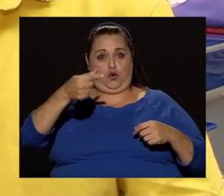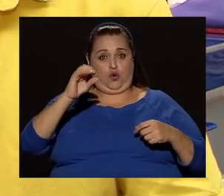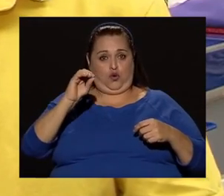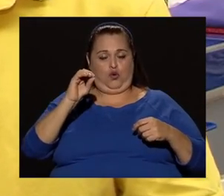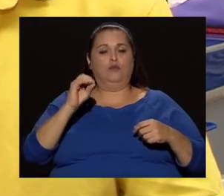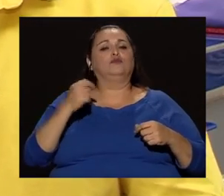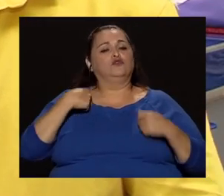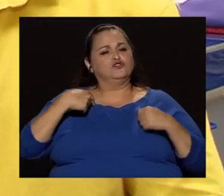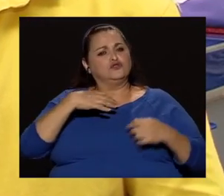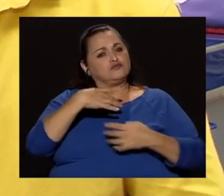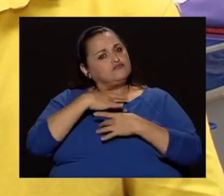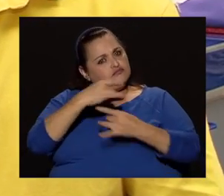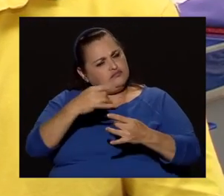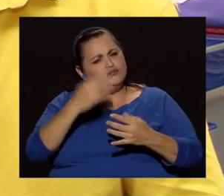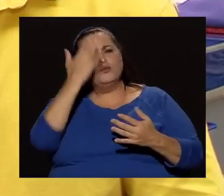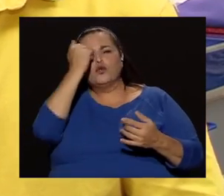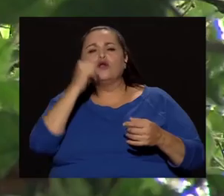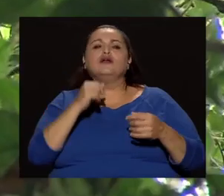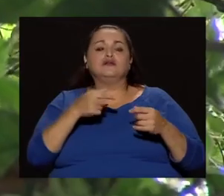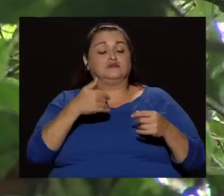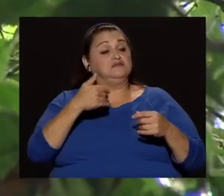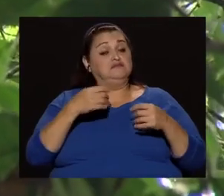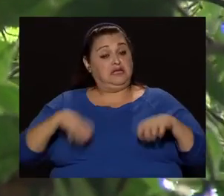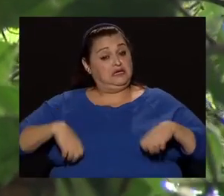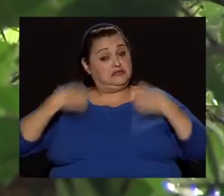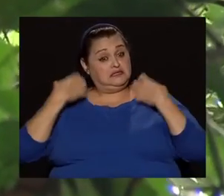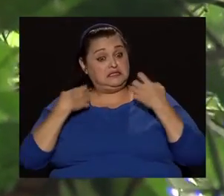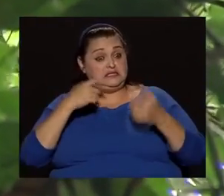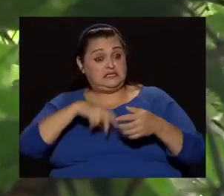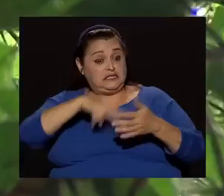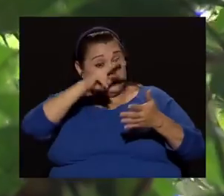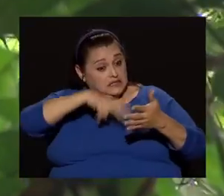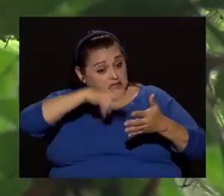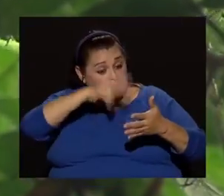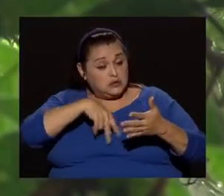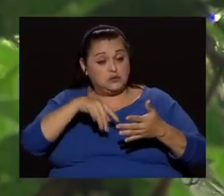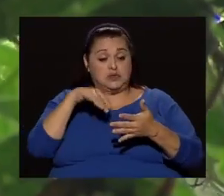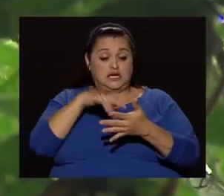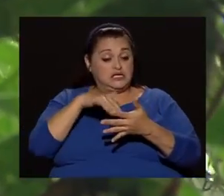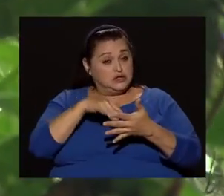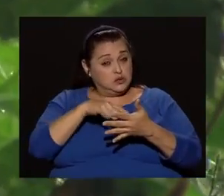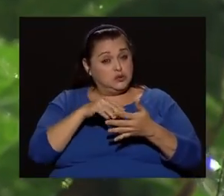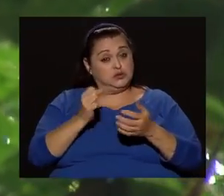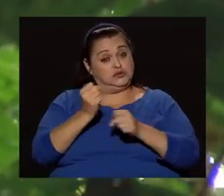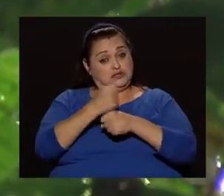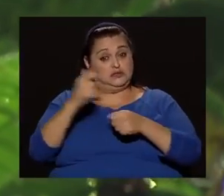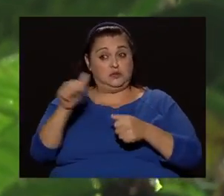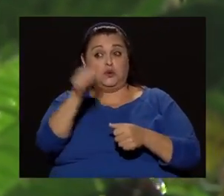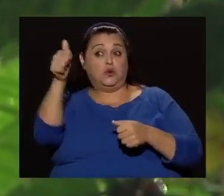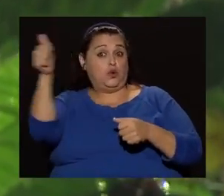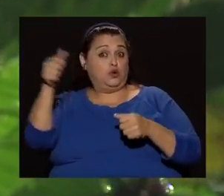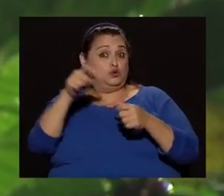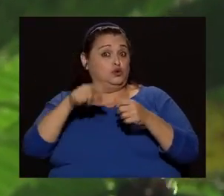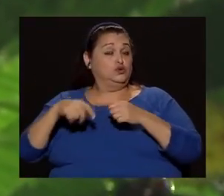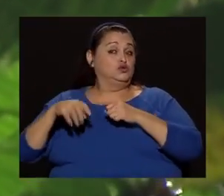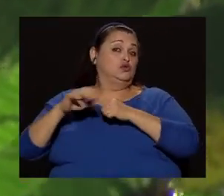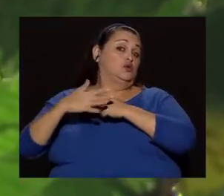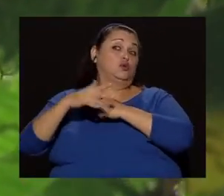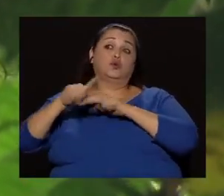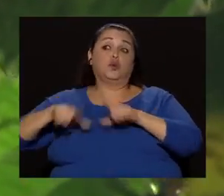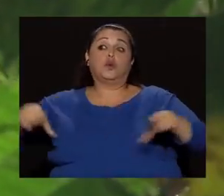porque hay literatura de estudios que se han hecho en otras latitudes, en este caso África,